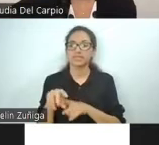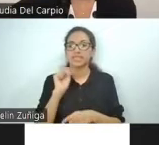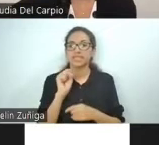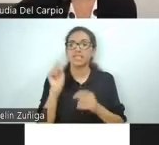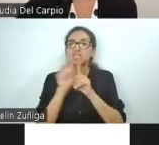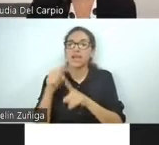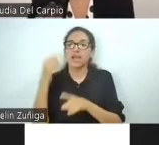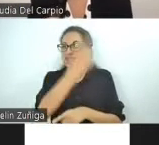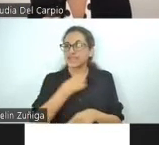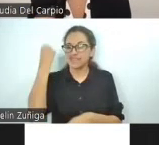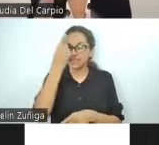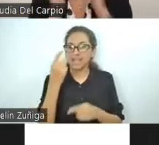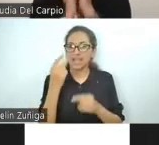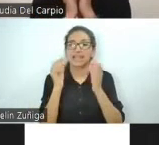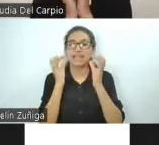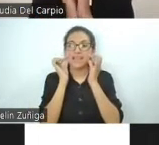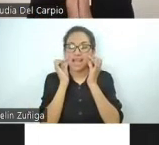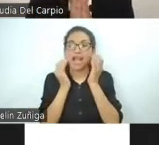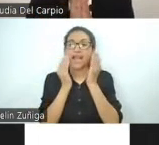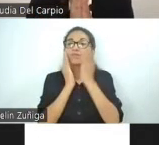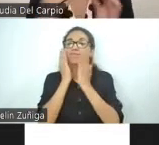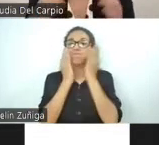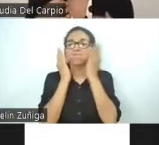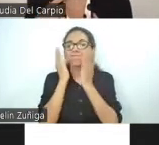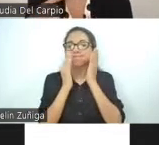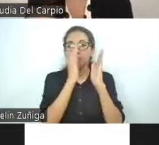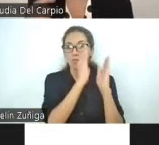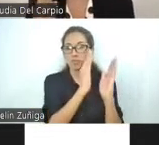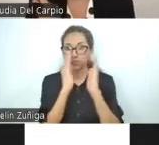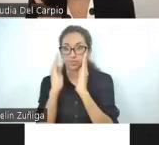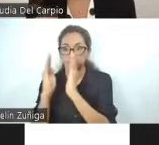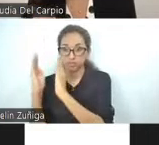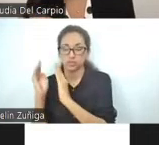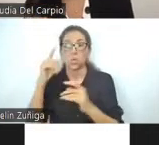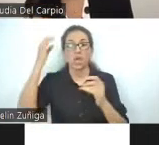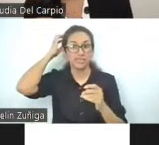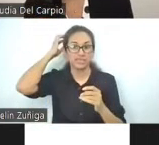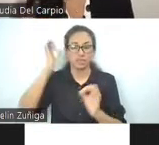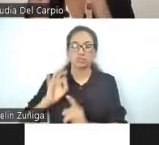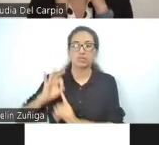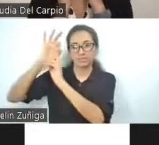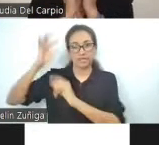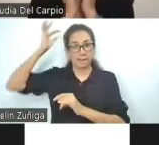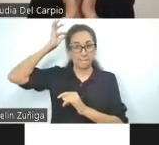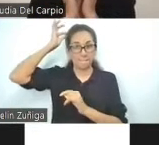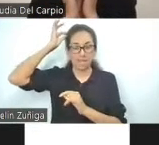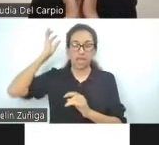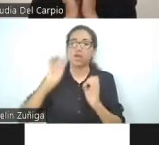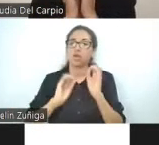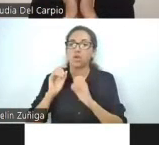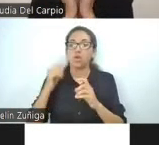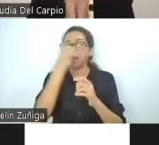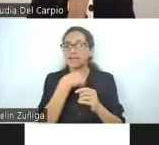como existe una rutina de cuidado de la piel de la cara, así como tú usas un champú especial para el pelo, un hidratante especial para